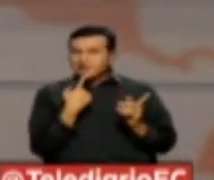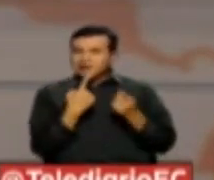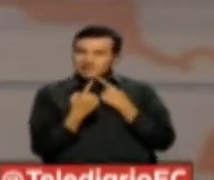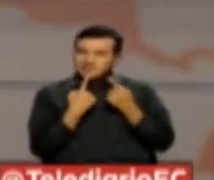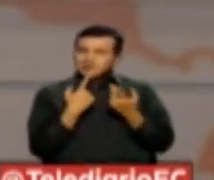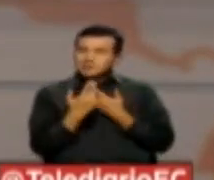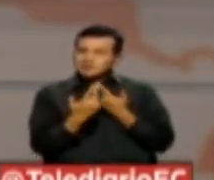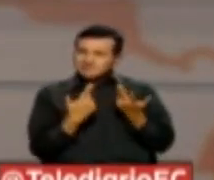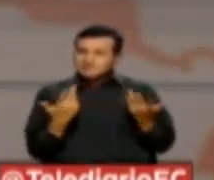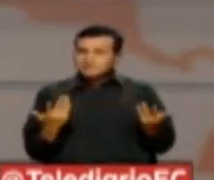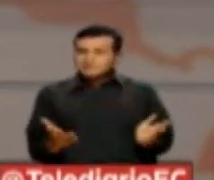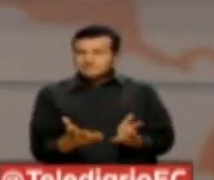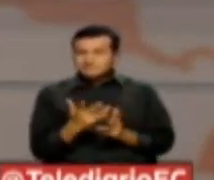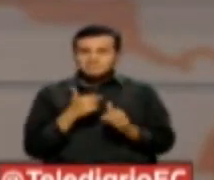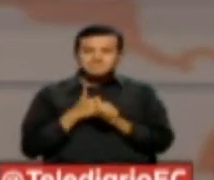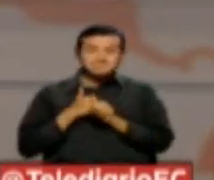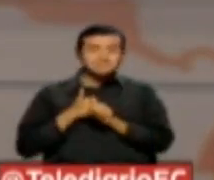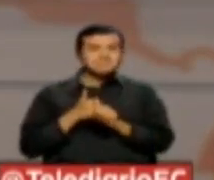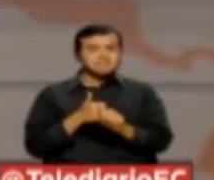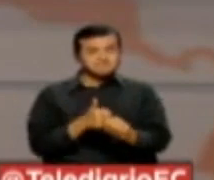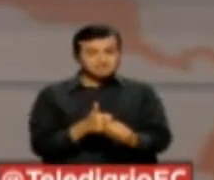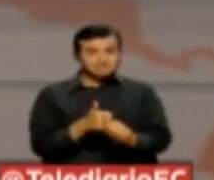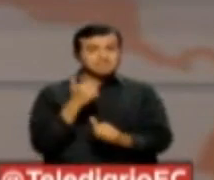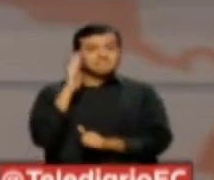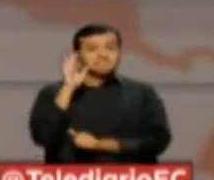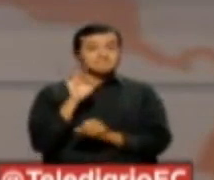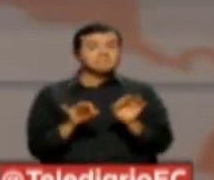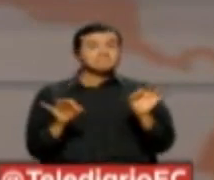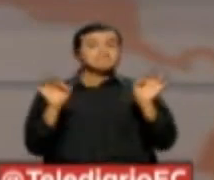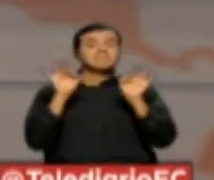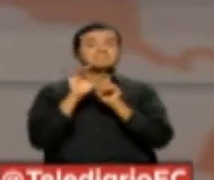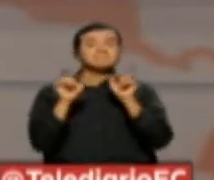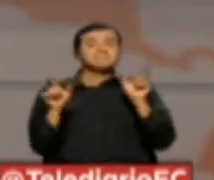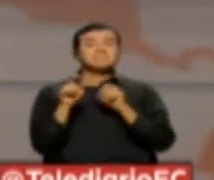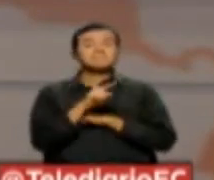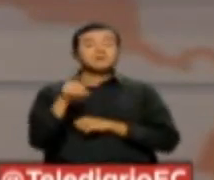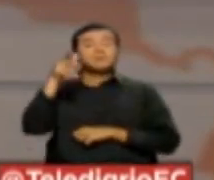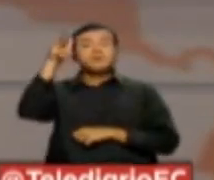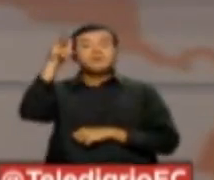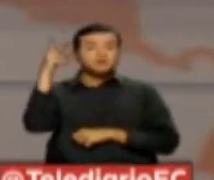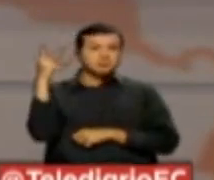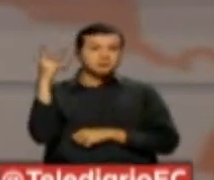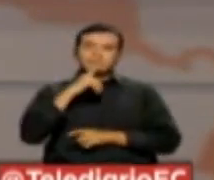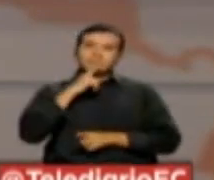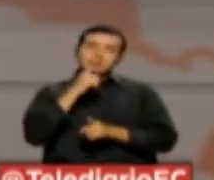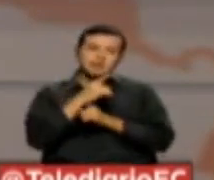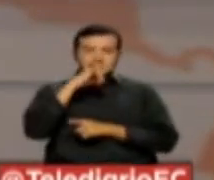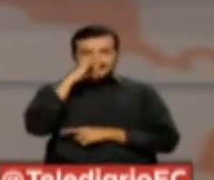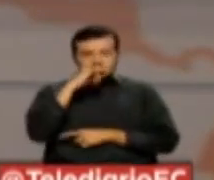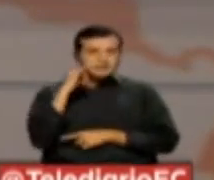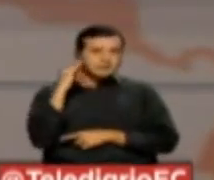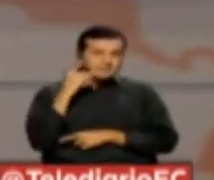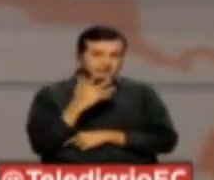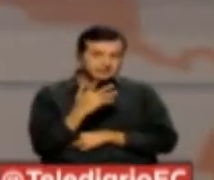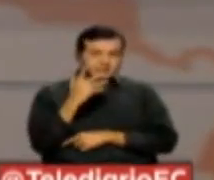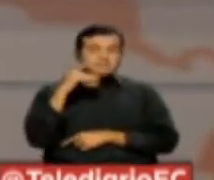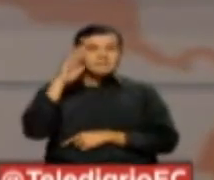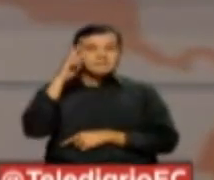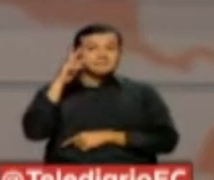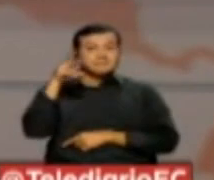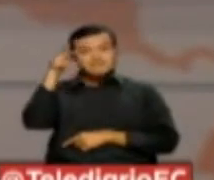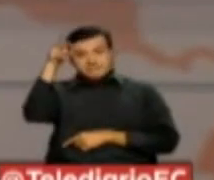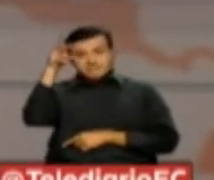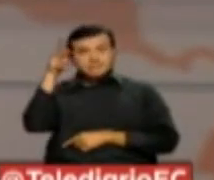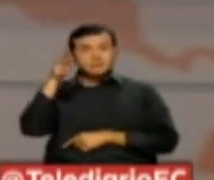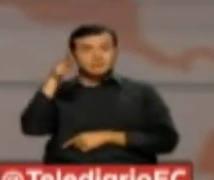con ellos hacerles un seguimiento especialmente como digo a los profesores no desde luego a los niños pero a los profesores